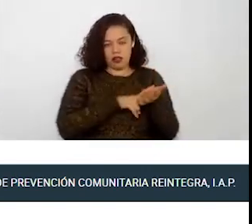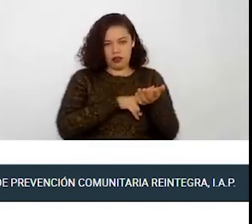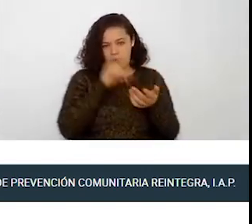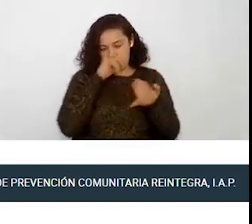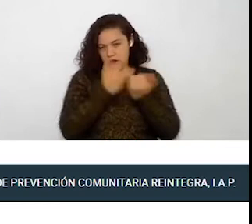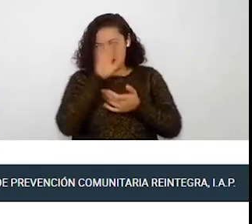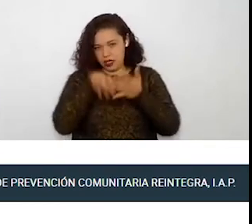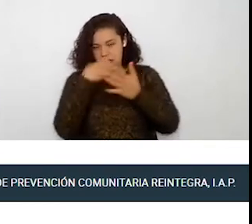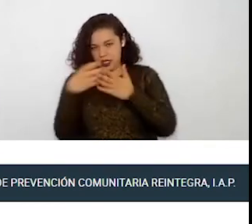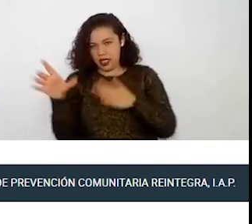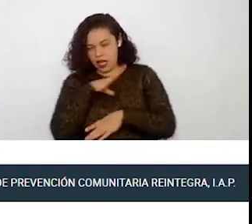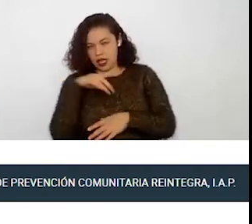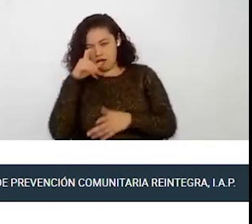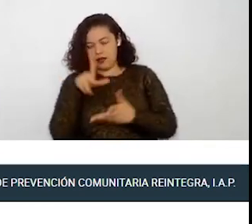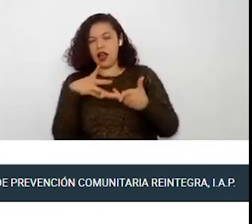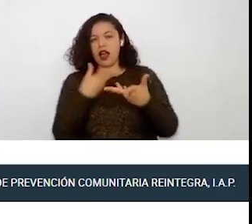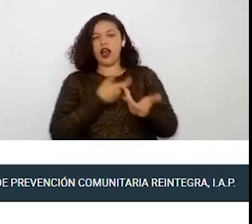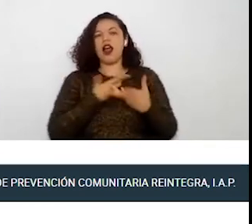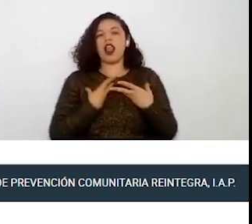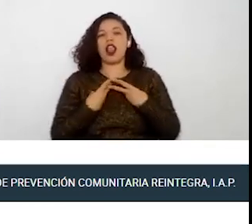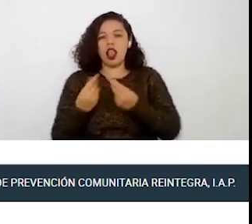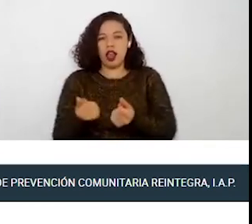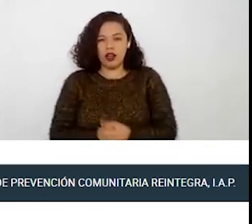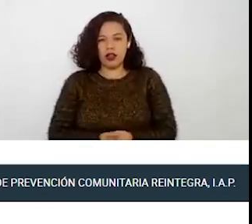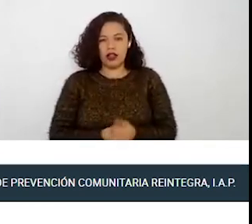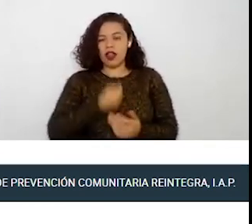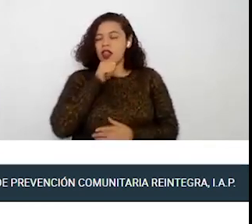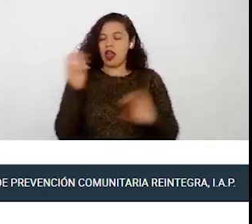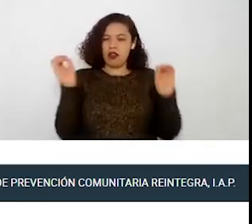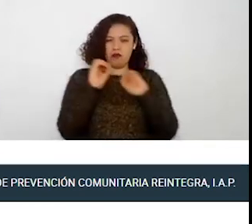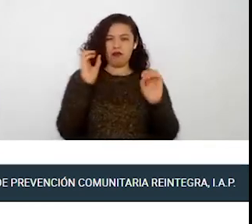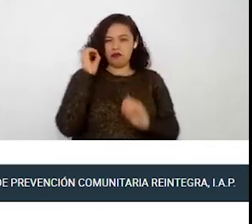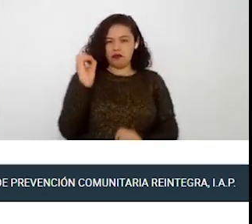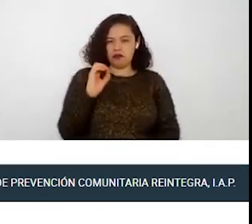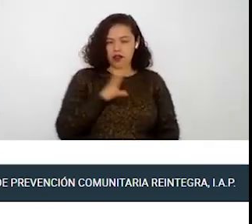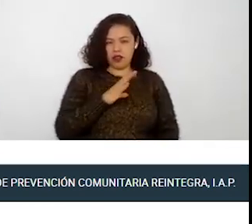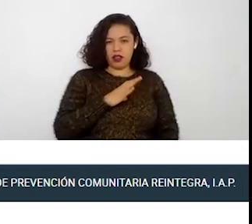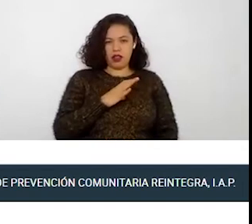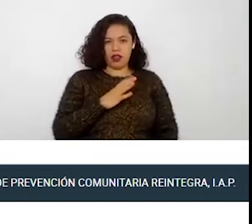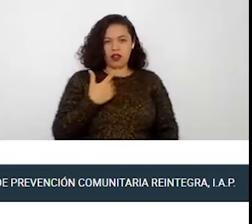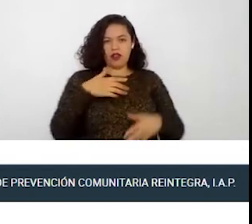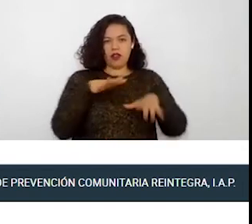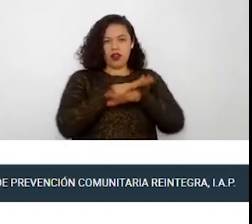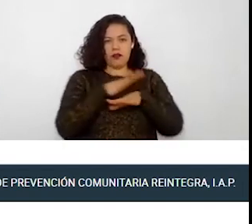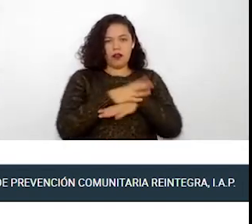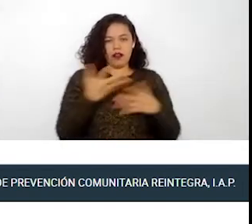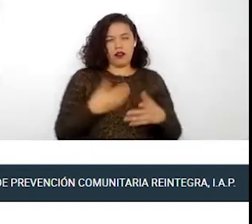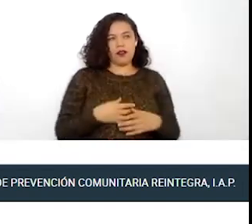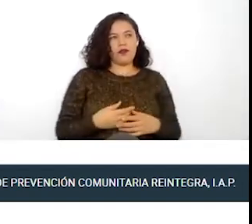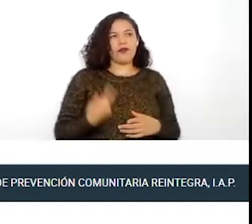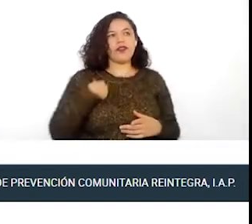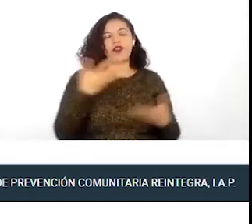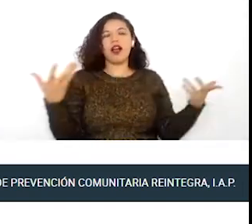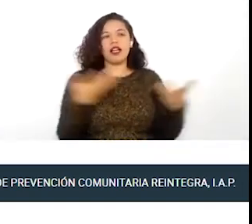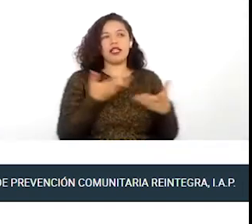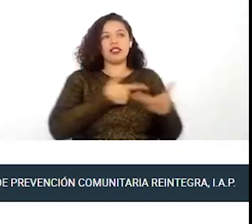vamos a egresos no cargado nada tiene cero voy a modificación y voy a crear